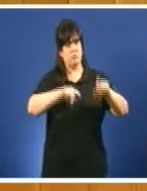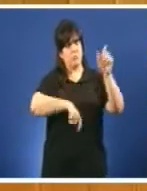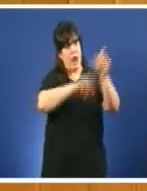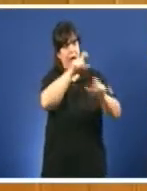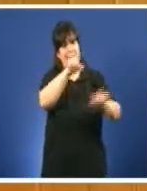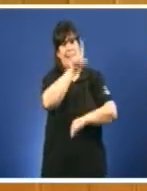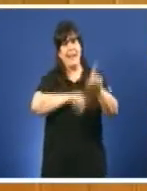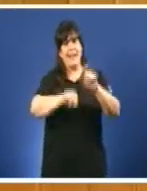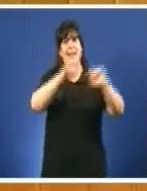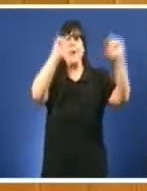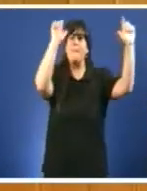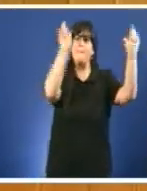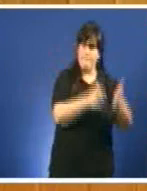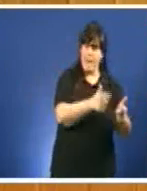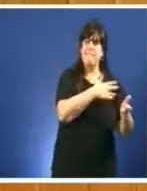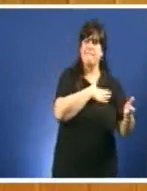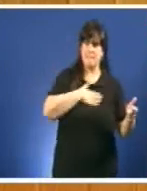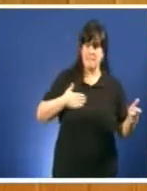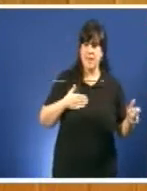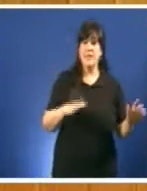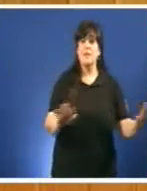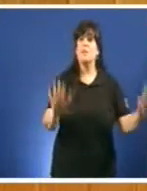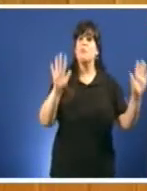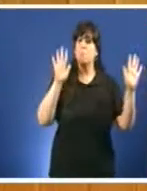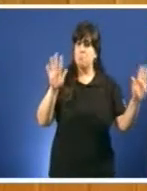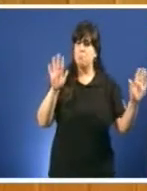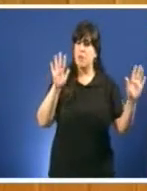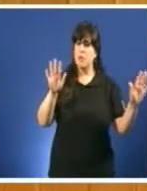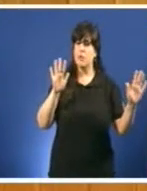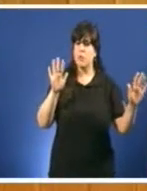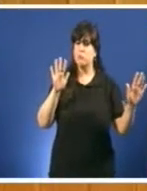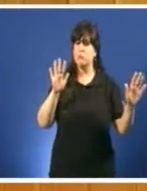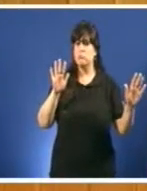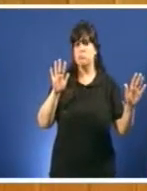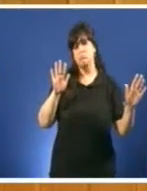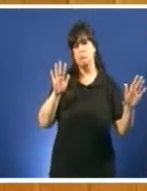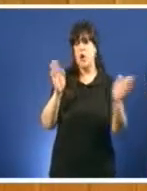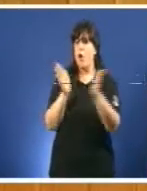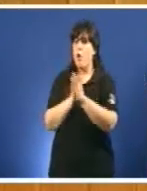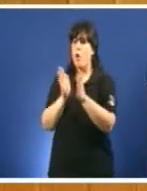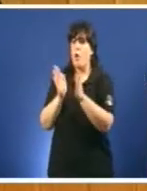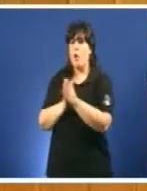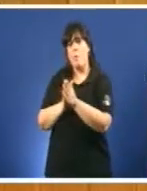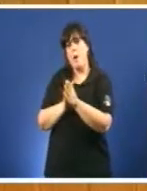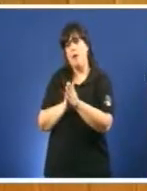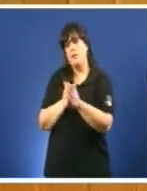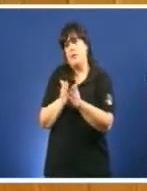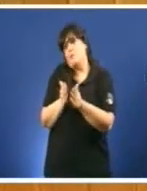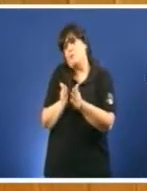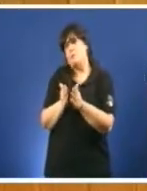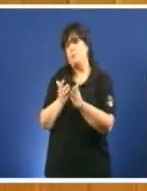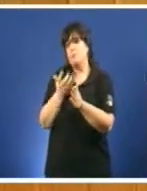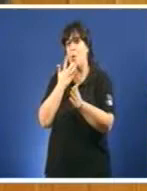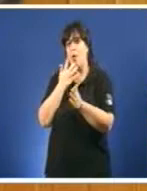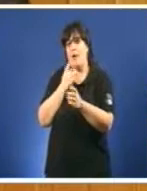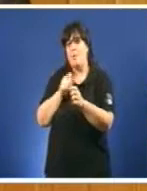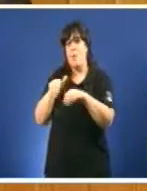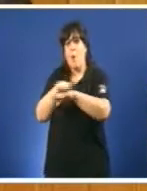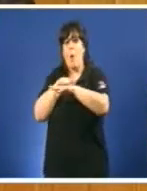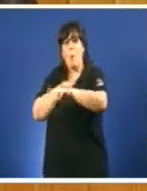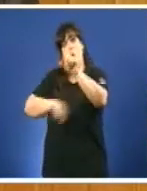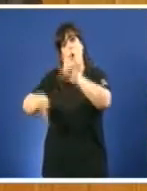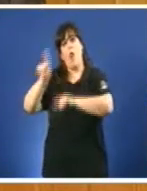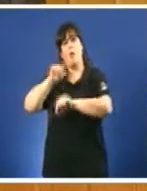gasto, mas iso sí, máis cartos para os cargos de libre designación designados por el. Todo